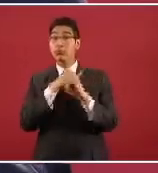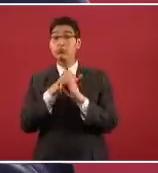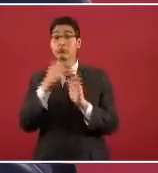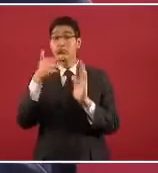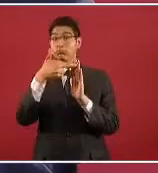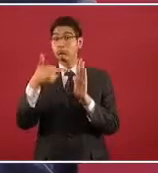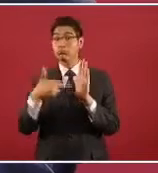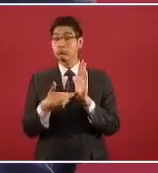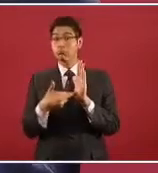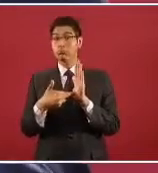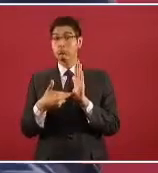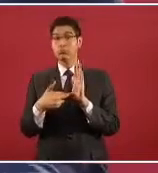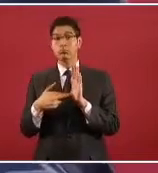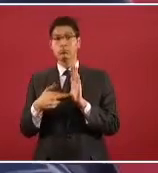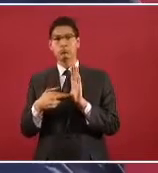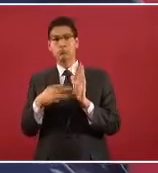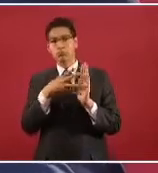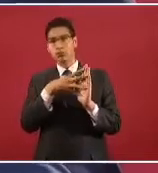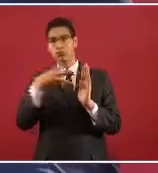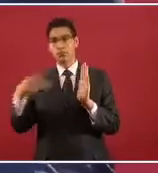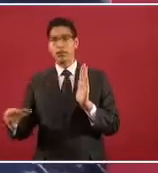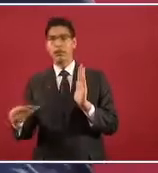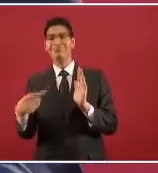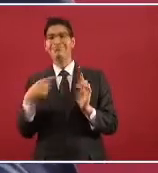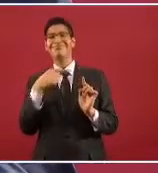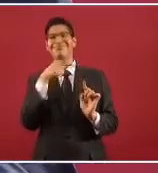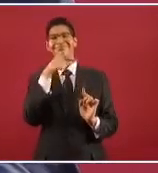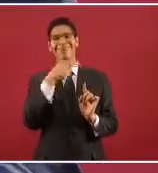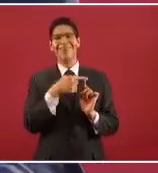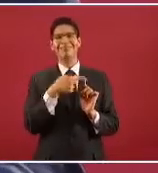a las recomendaciones de la Organización Mundial de la Salud.